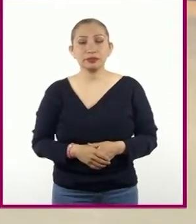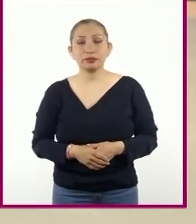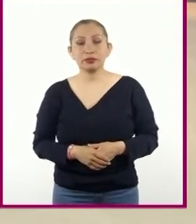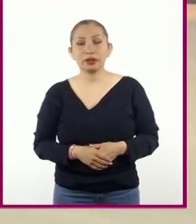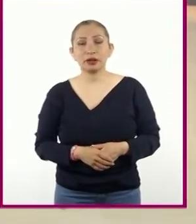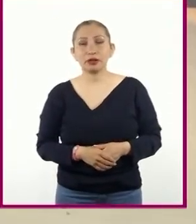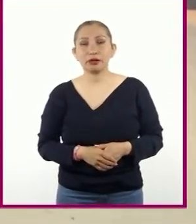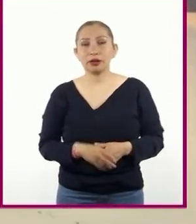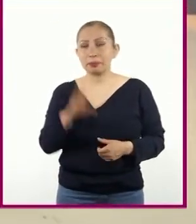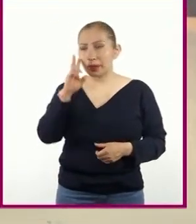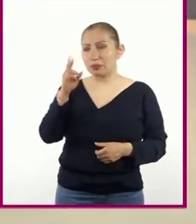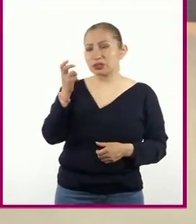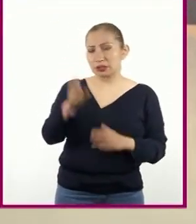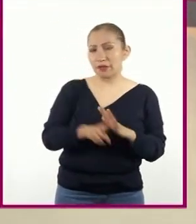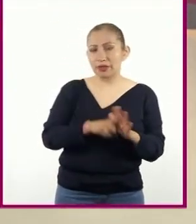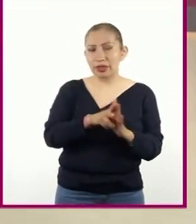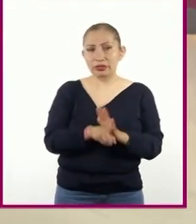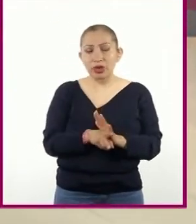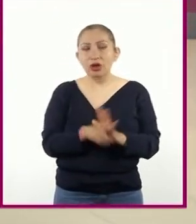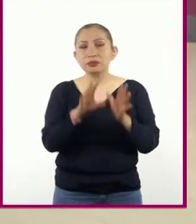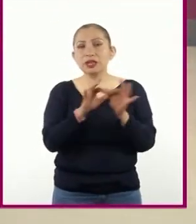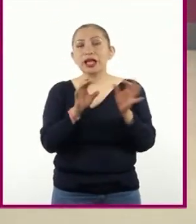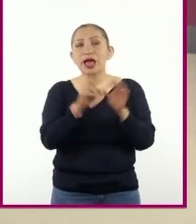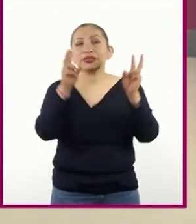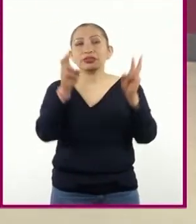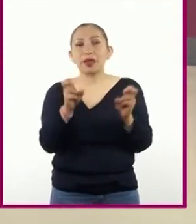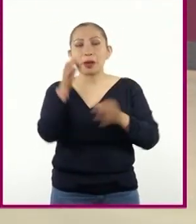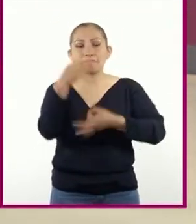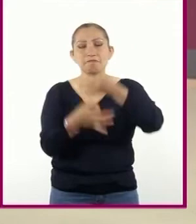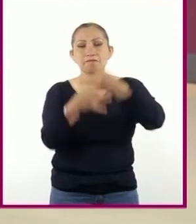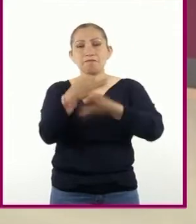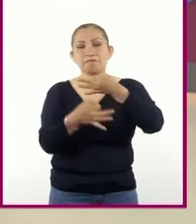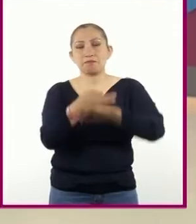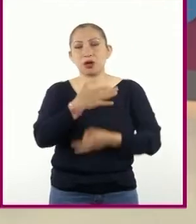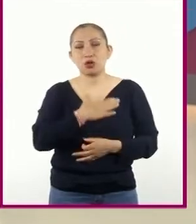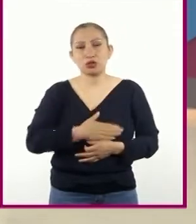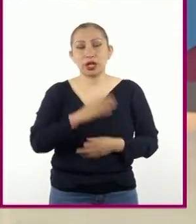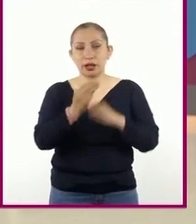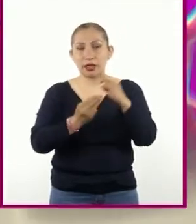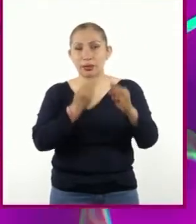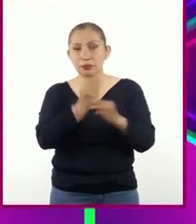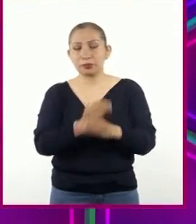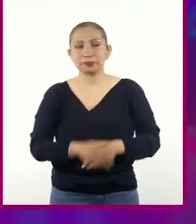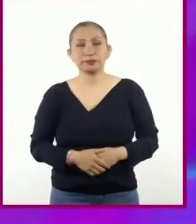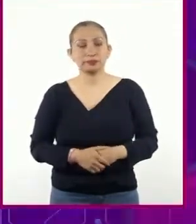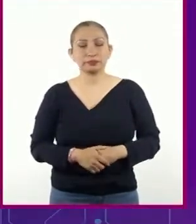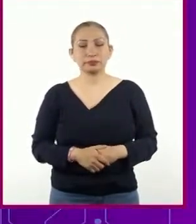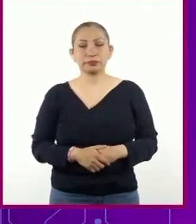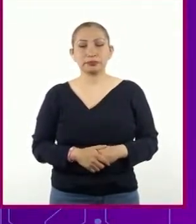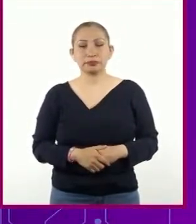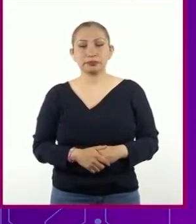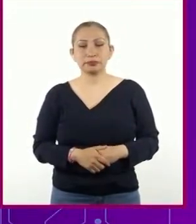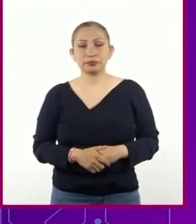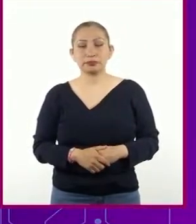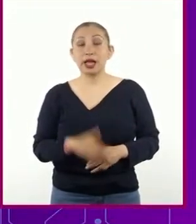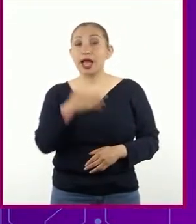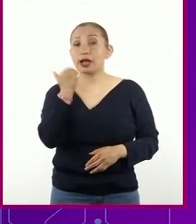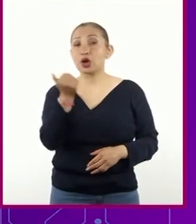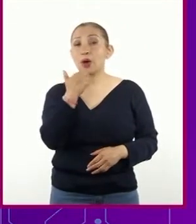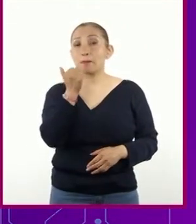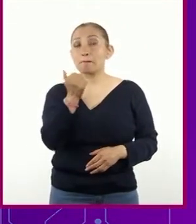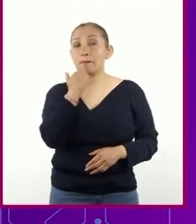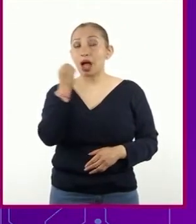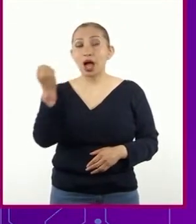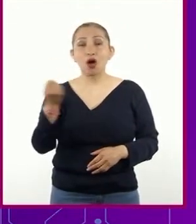Atendamos el siguiente video que nos plantea el tema de los tribunales de justicia en el mundo. En Roma, en